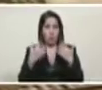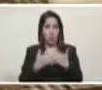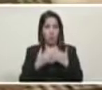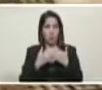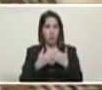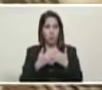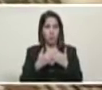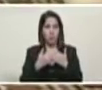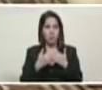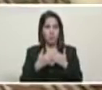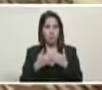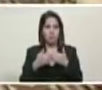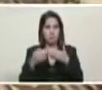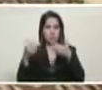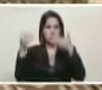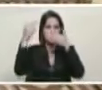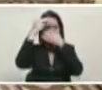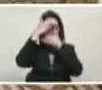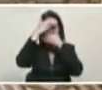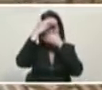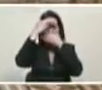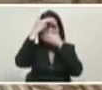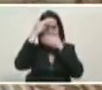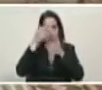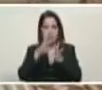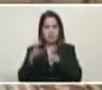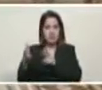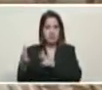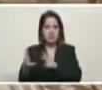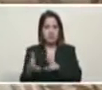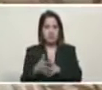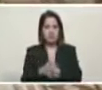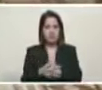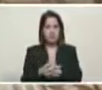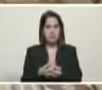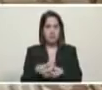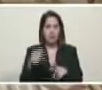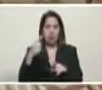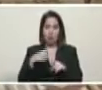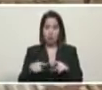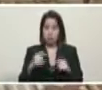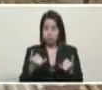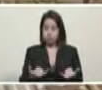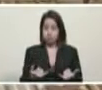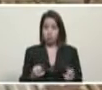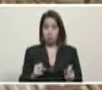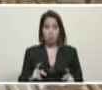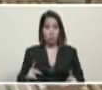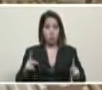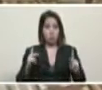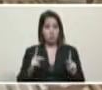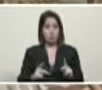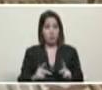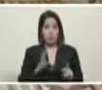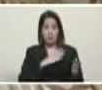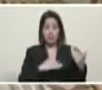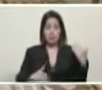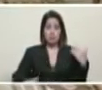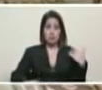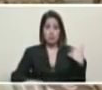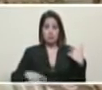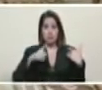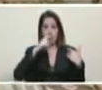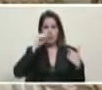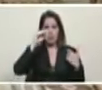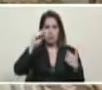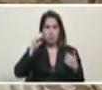atacados por parte de grupos paramilitares. En esta oportunidad, el presidente de la República, Nicolás Maduro Moros,